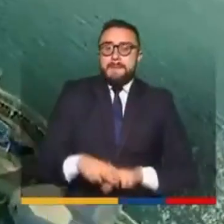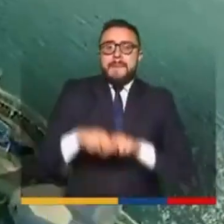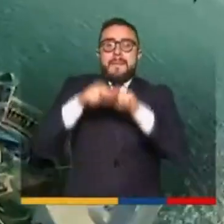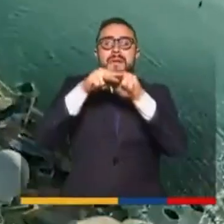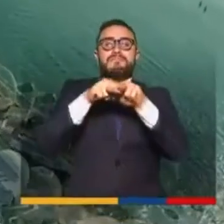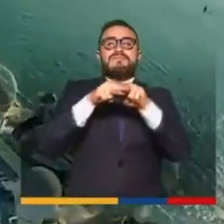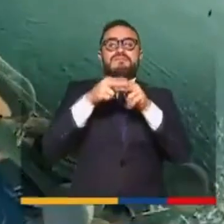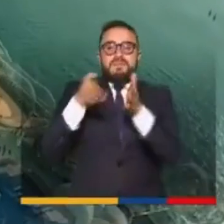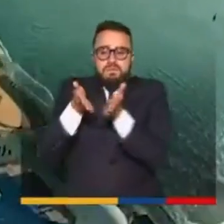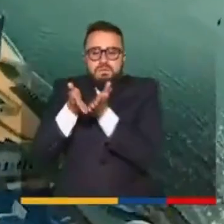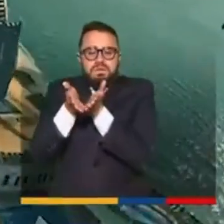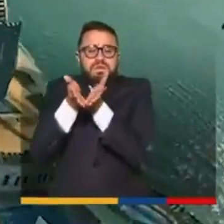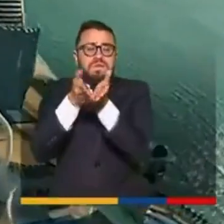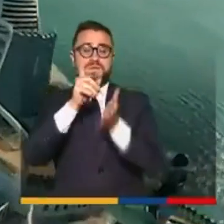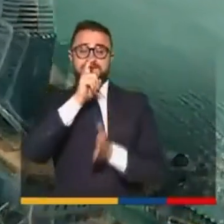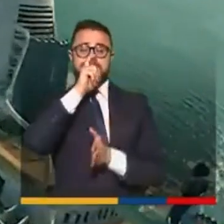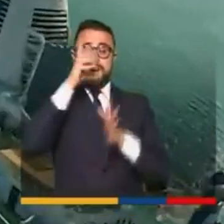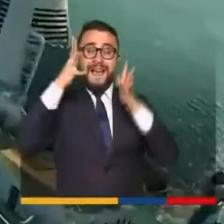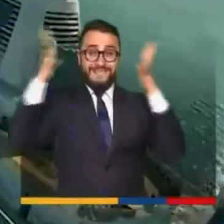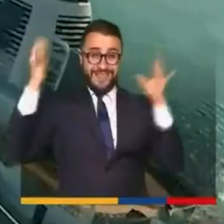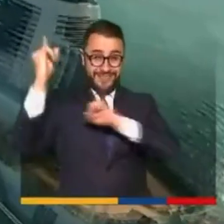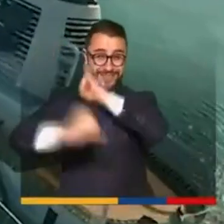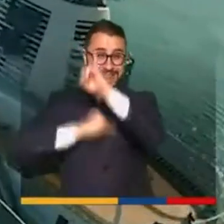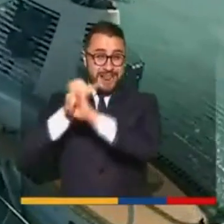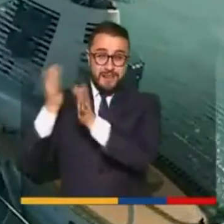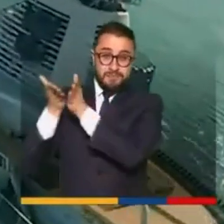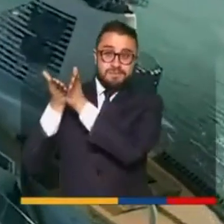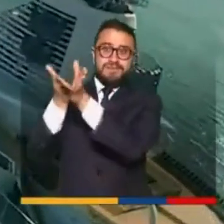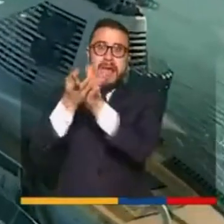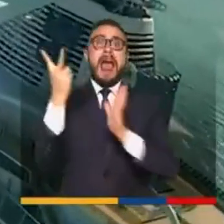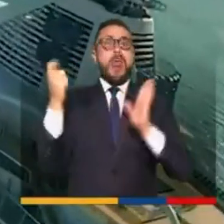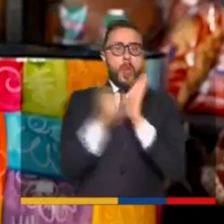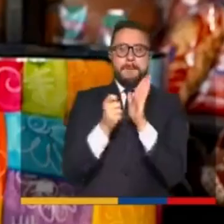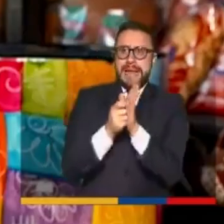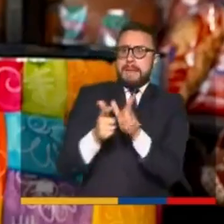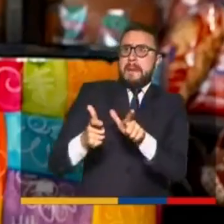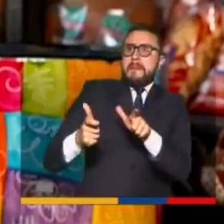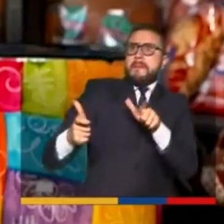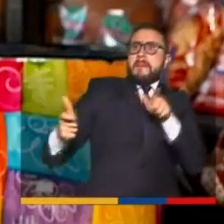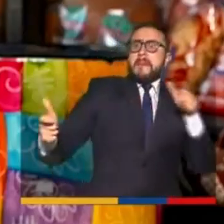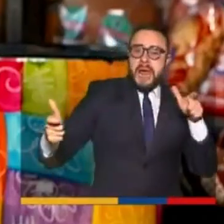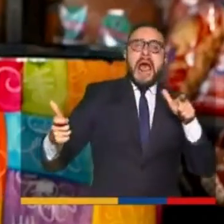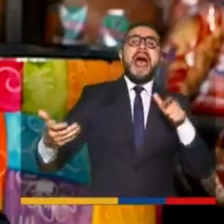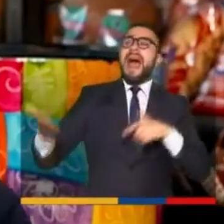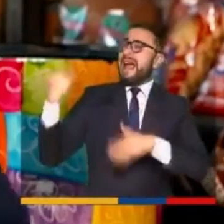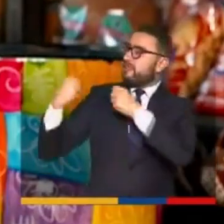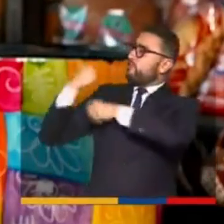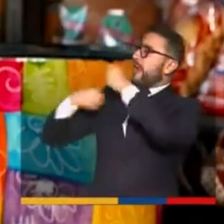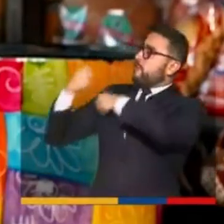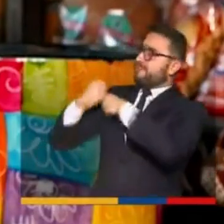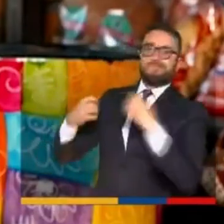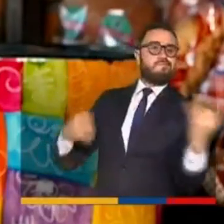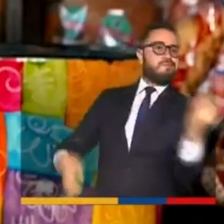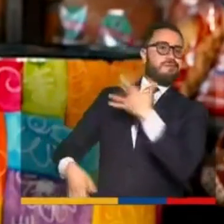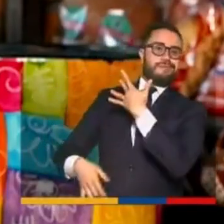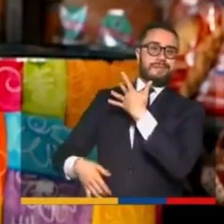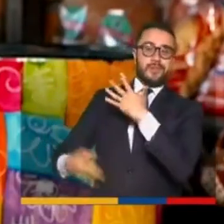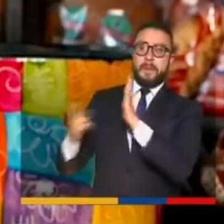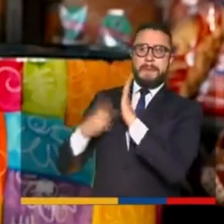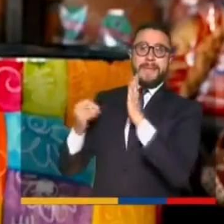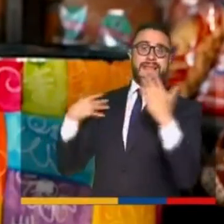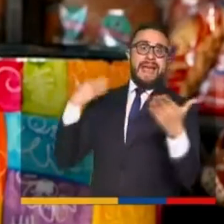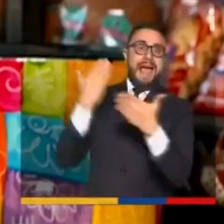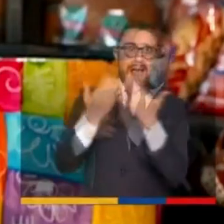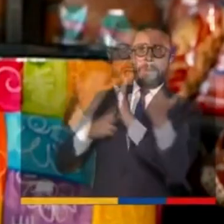visitantes de cruceros internacionales, una cifra que es superior a todos los años anteriores sumados desde el